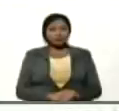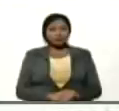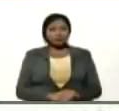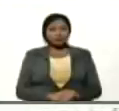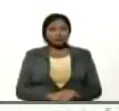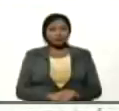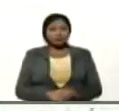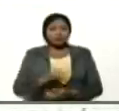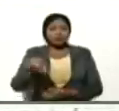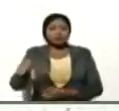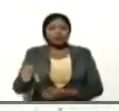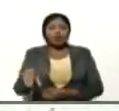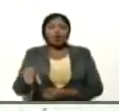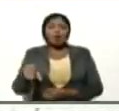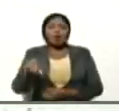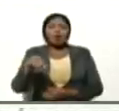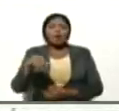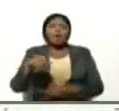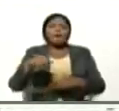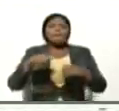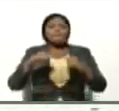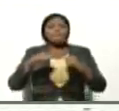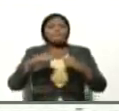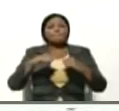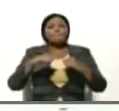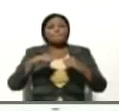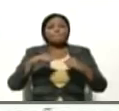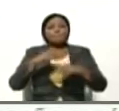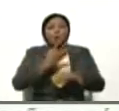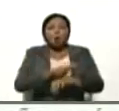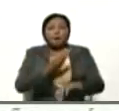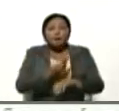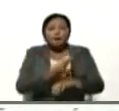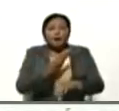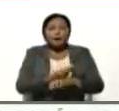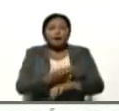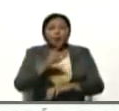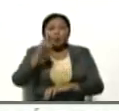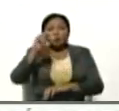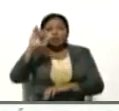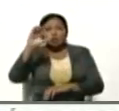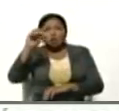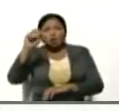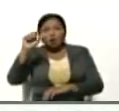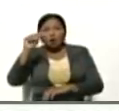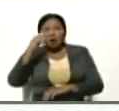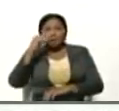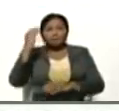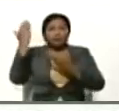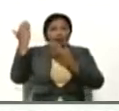Por el estado Monagas, municipio Uracoa, Mari Gascón.